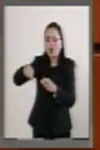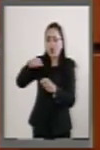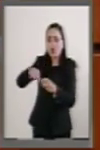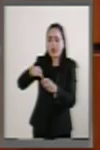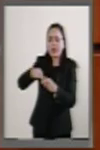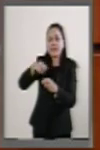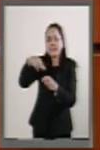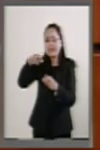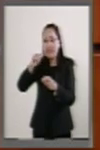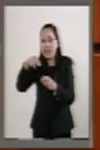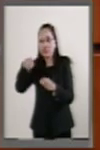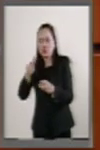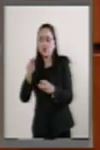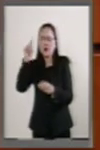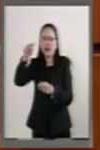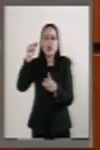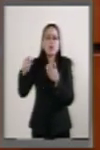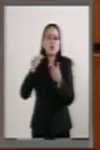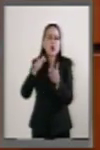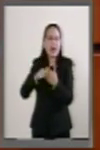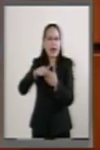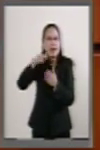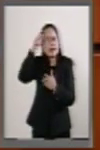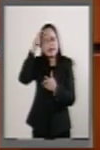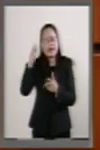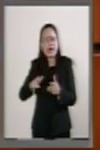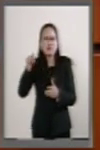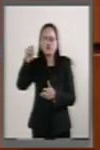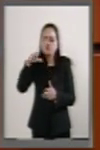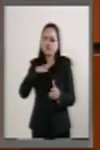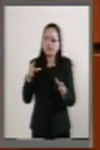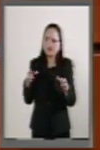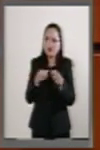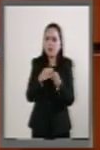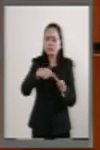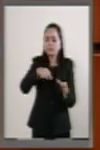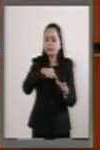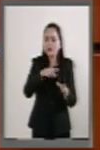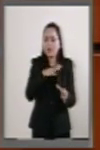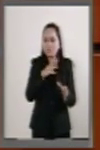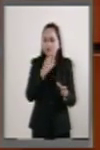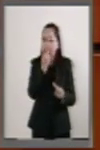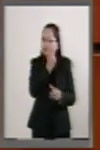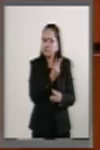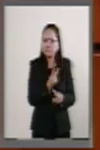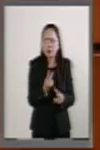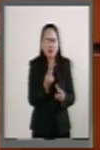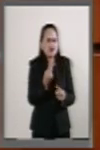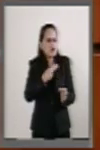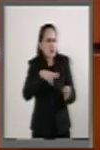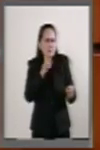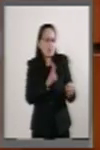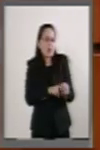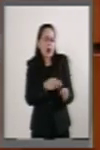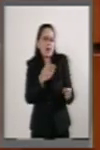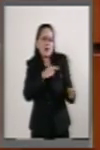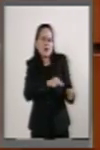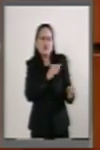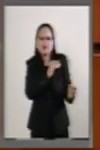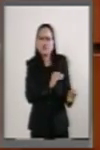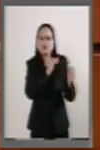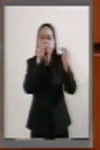Ñañú, de allá de Hidalgo, decidieron acudir, como cualquier pareja mexicana, a